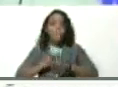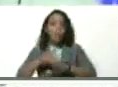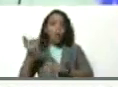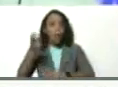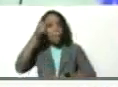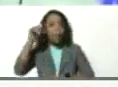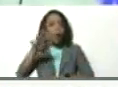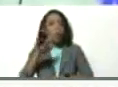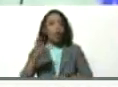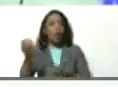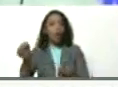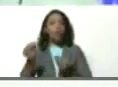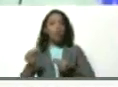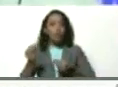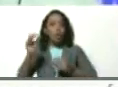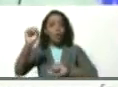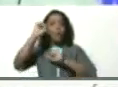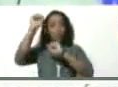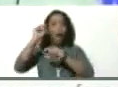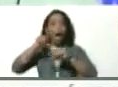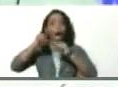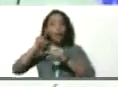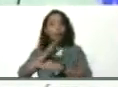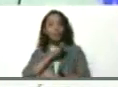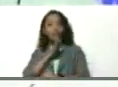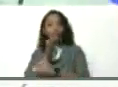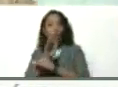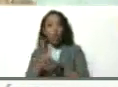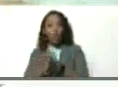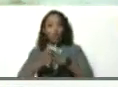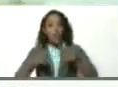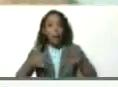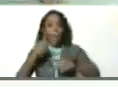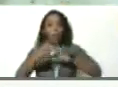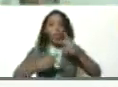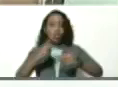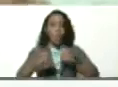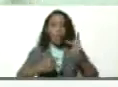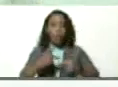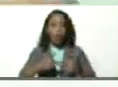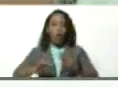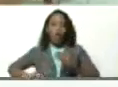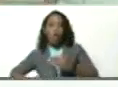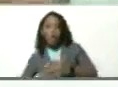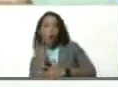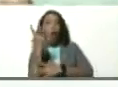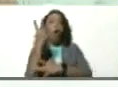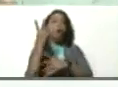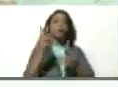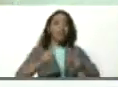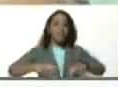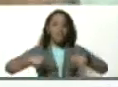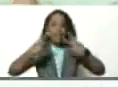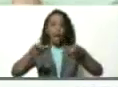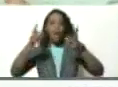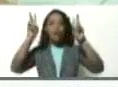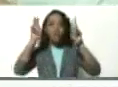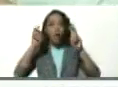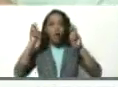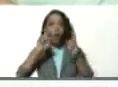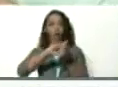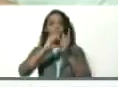noble nos dio la victoria allí hay que ir a un gran proceso de refundación de renovación de